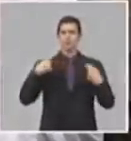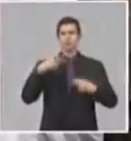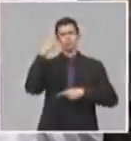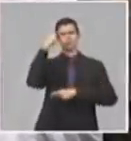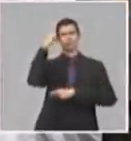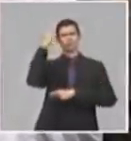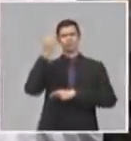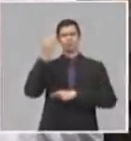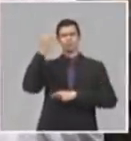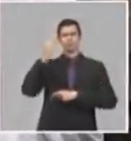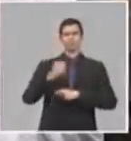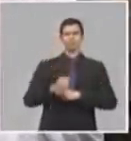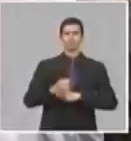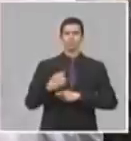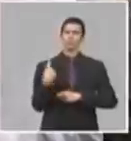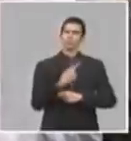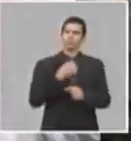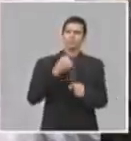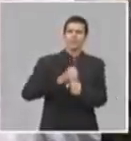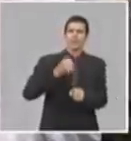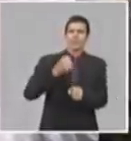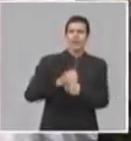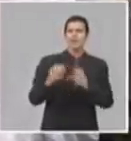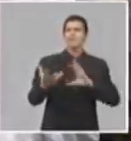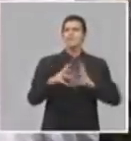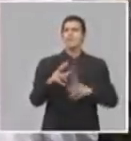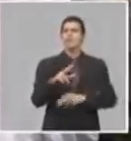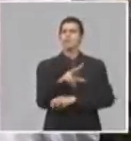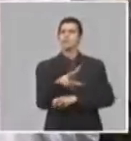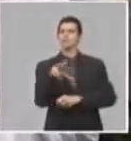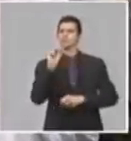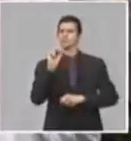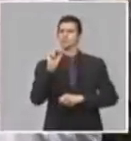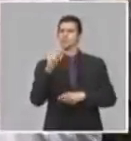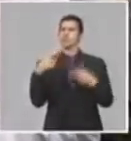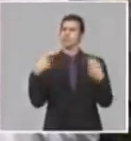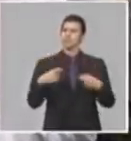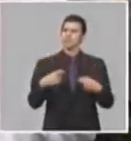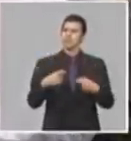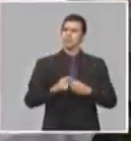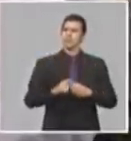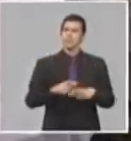mantener con un alto costo, un nivel de oferta en las tiendas en CUC